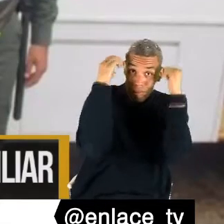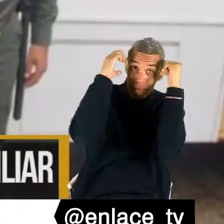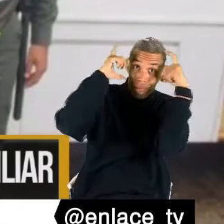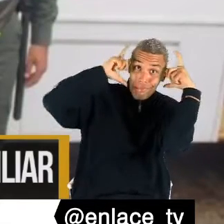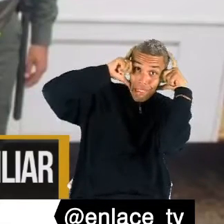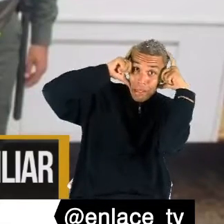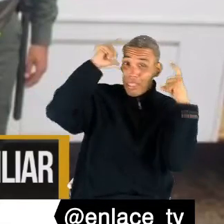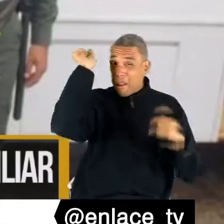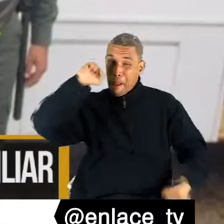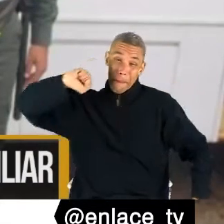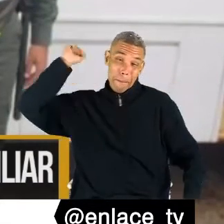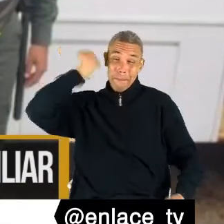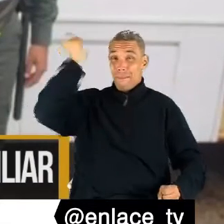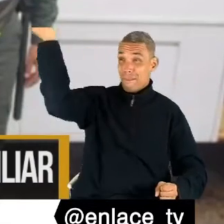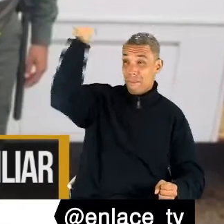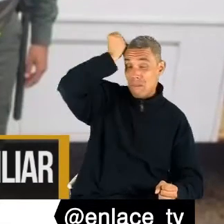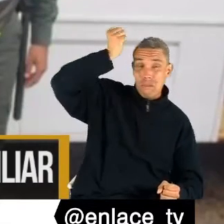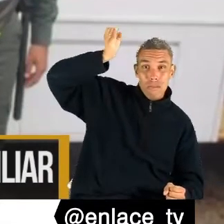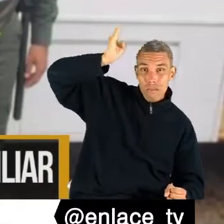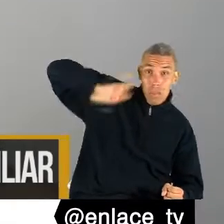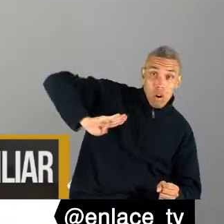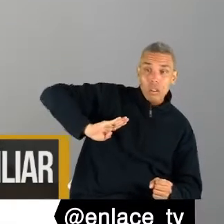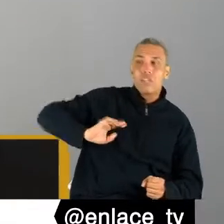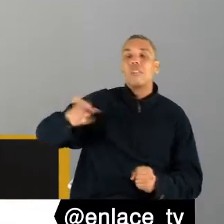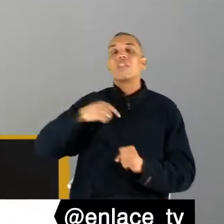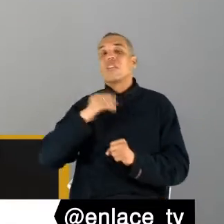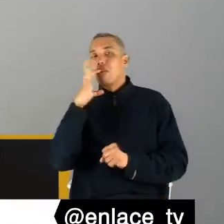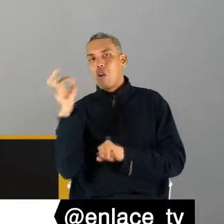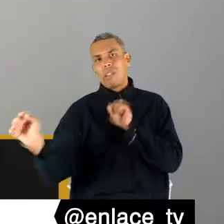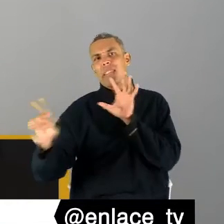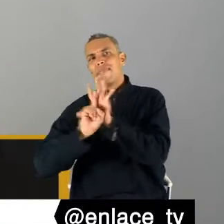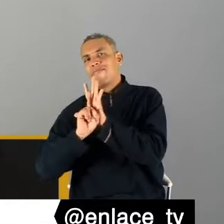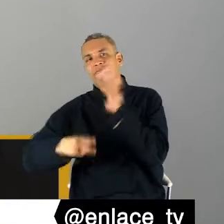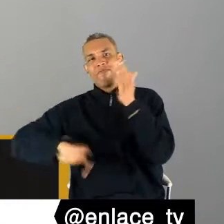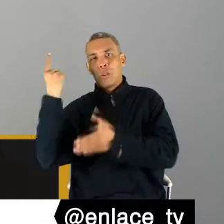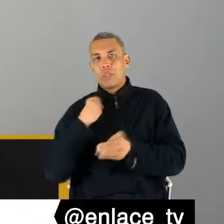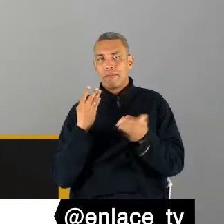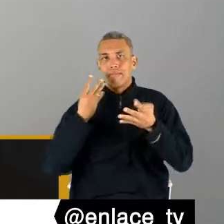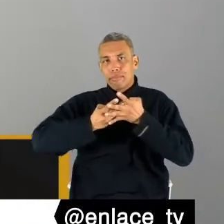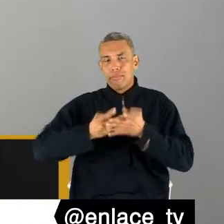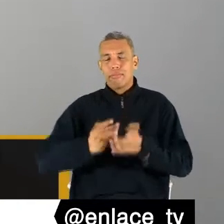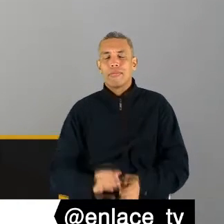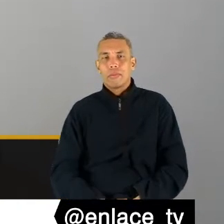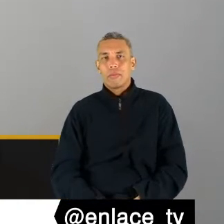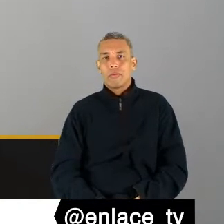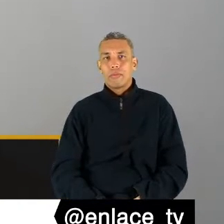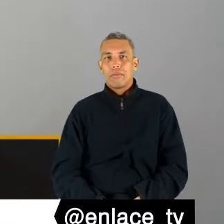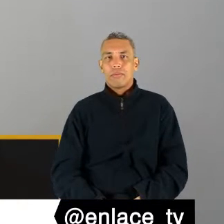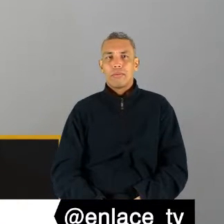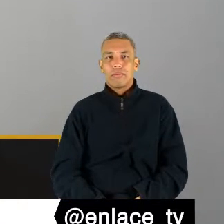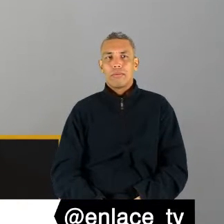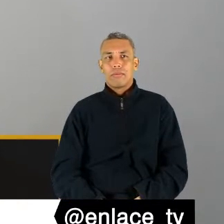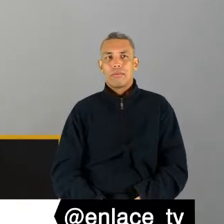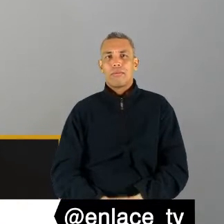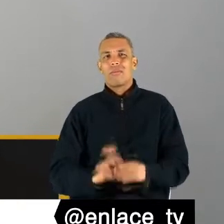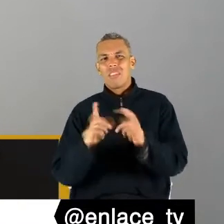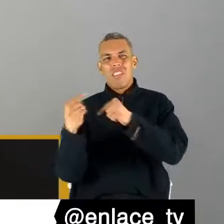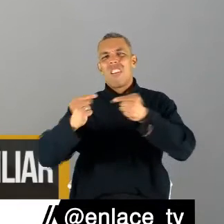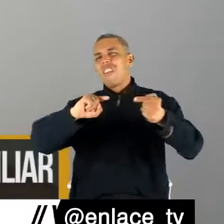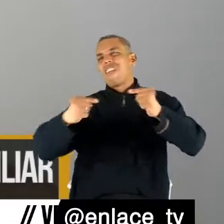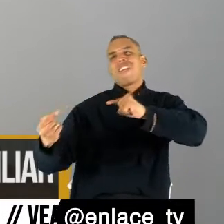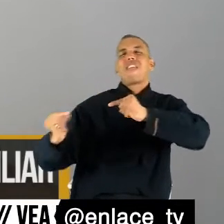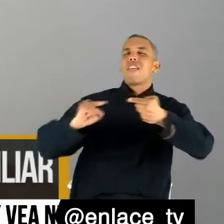presunto responsable le fue dictada medida de aseguramiento. Por un reclamo, por un dinero que le adeudaba, estas dos personas convivían